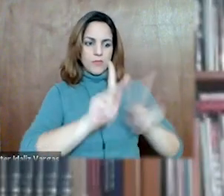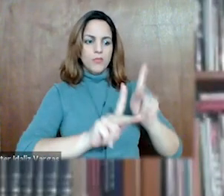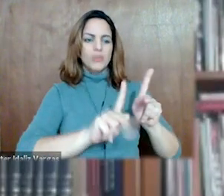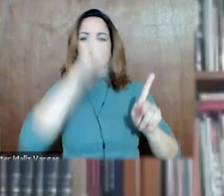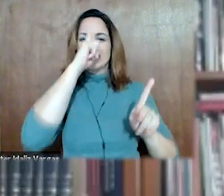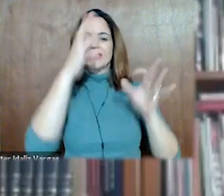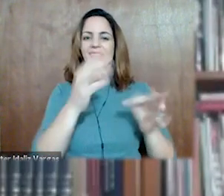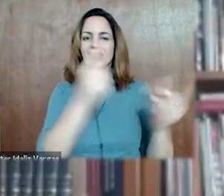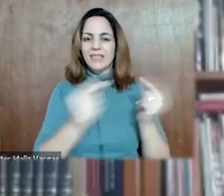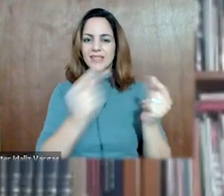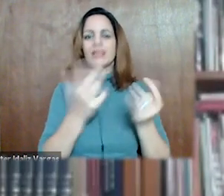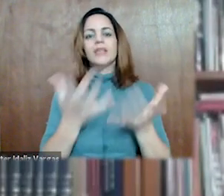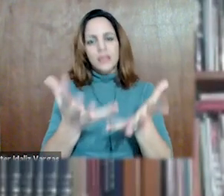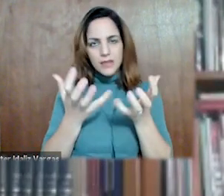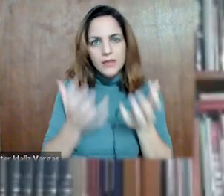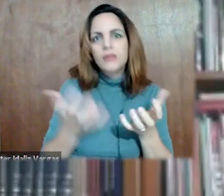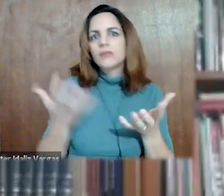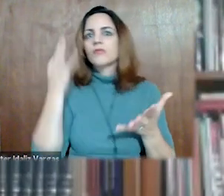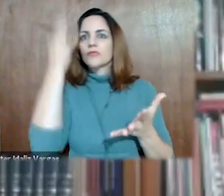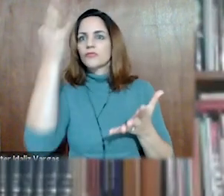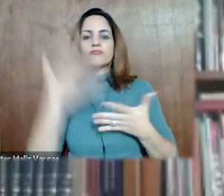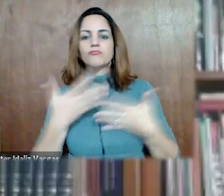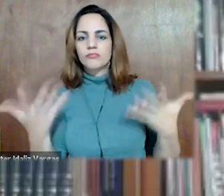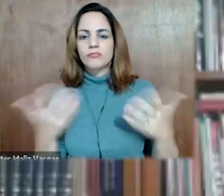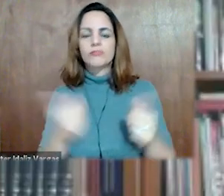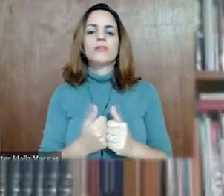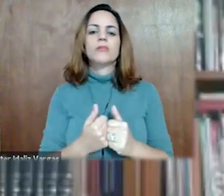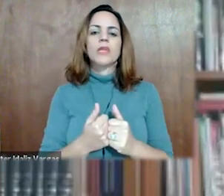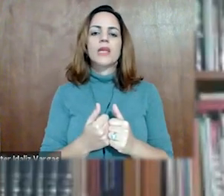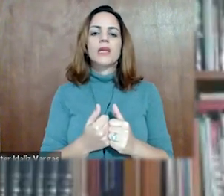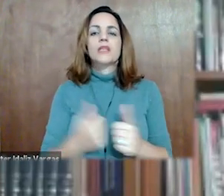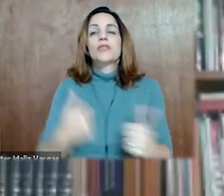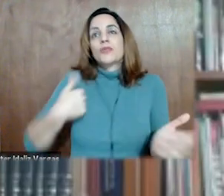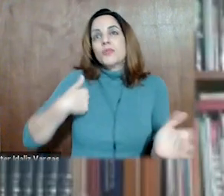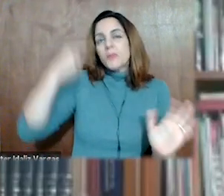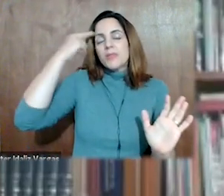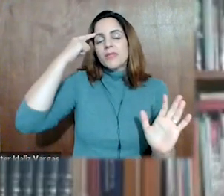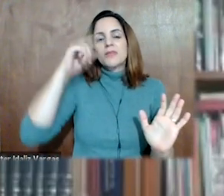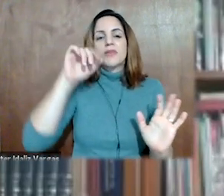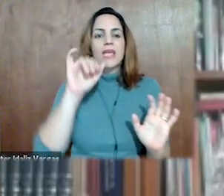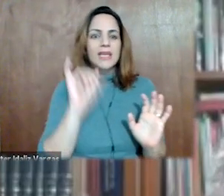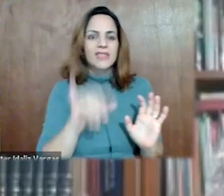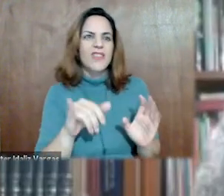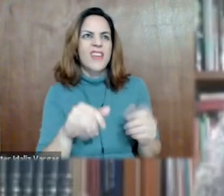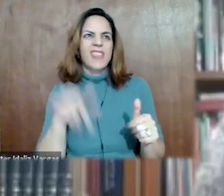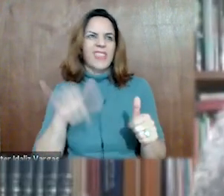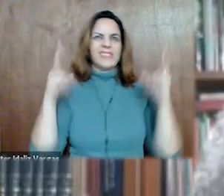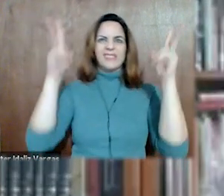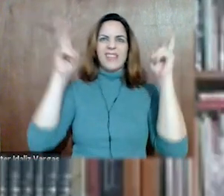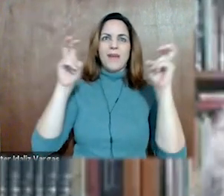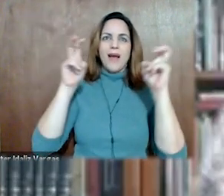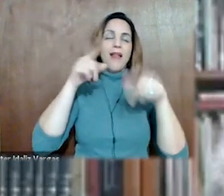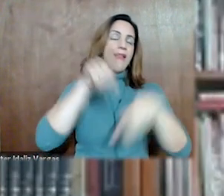sea vinculante con el Congreso de los Estados Unidos. Así es que me parece que por ahí podríamos llevar la discusión, pero no quiero